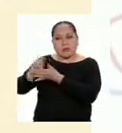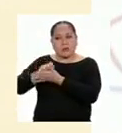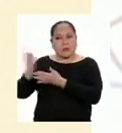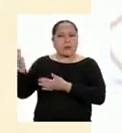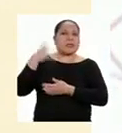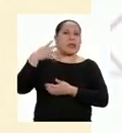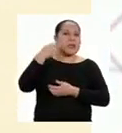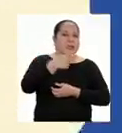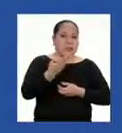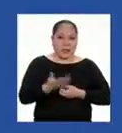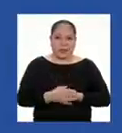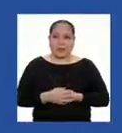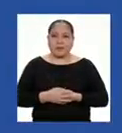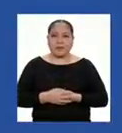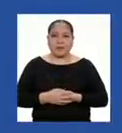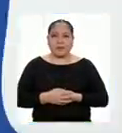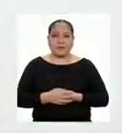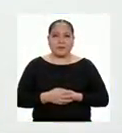este párrafo?